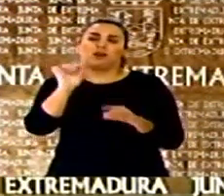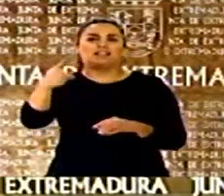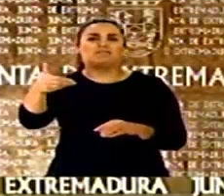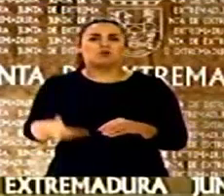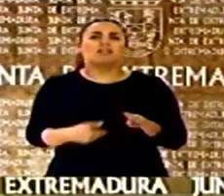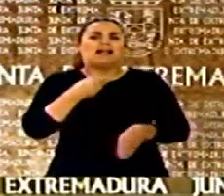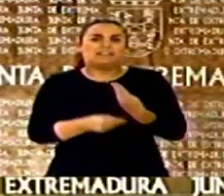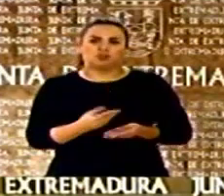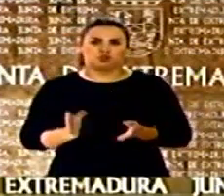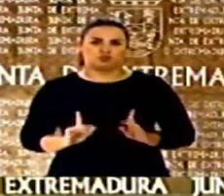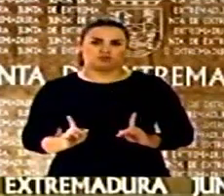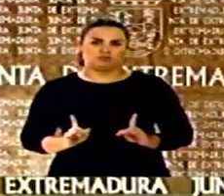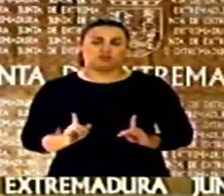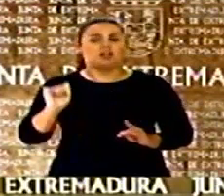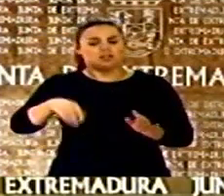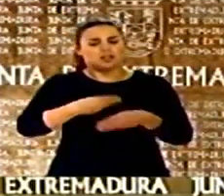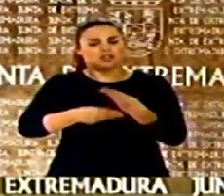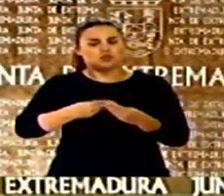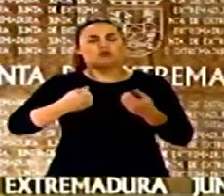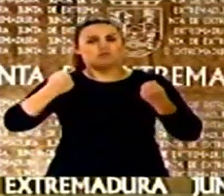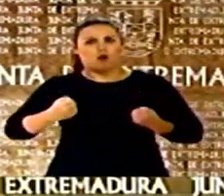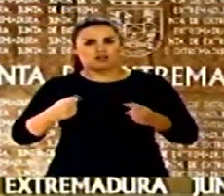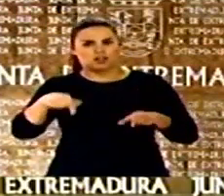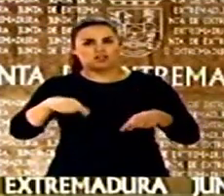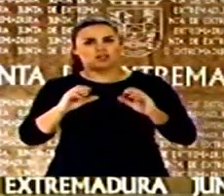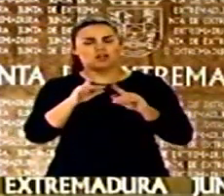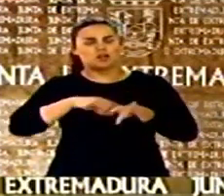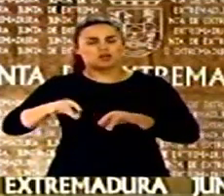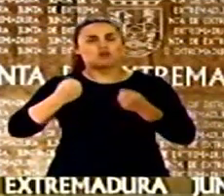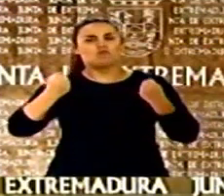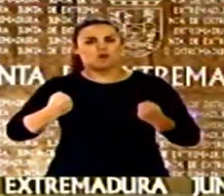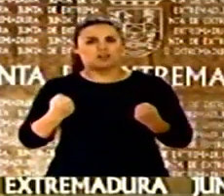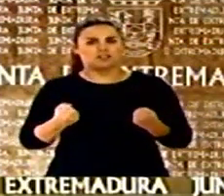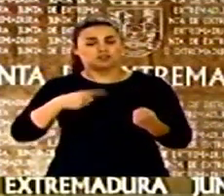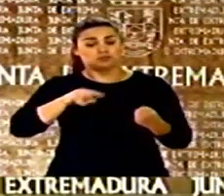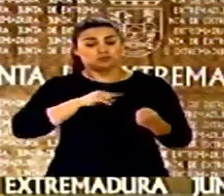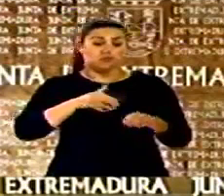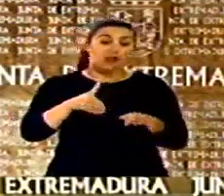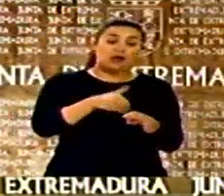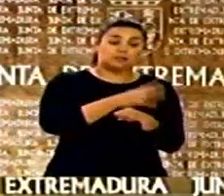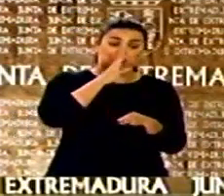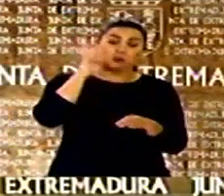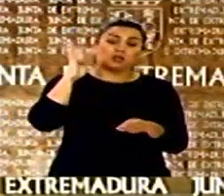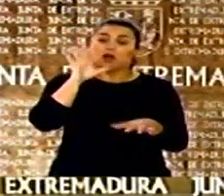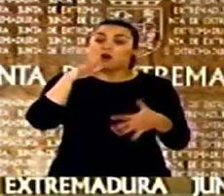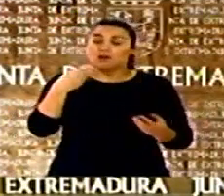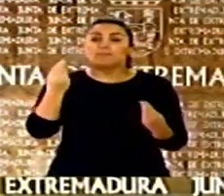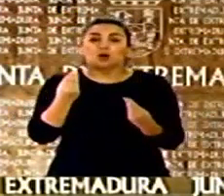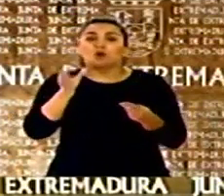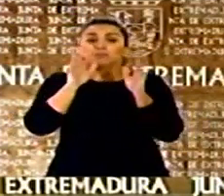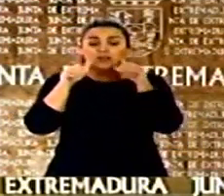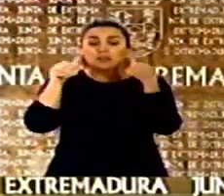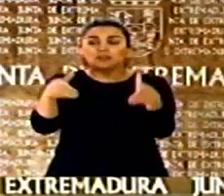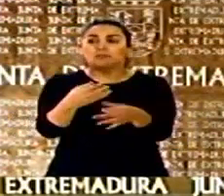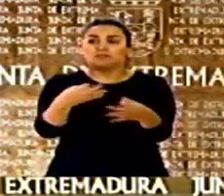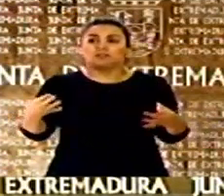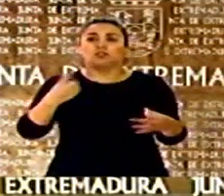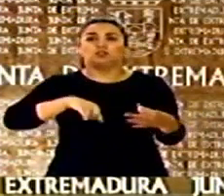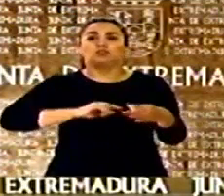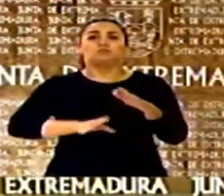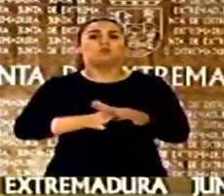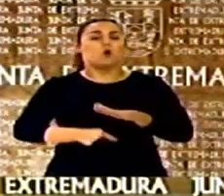hacer es trabajar, lo que hay que hacer es pensar en los problemas de las personas y no en los problemas de los políticos. Y si la gente cuando te ve sabe que que está aquí está trabajando